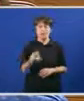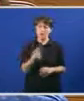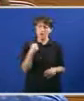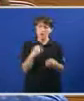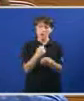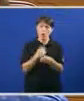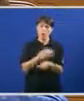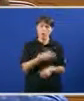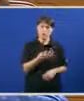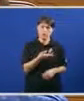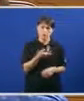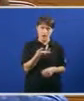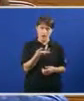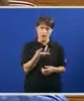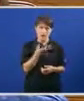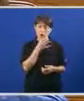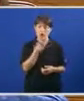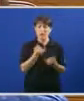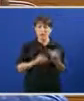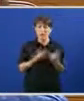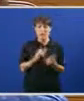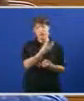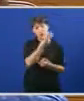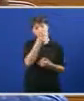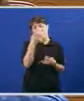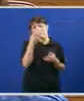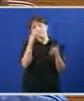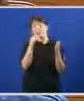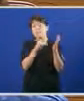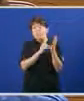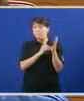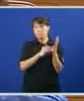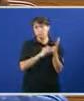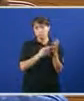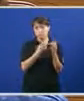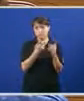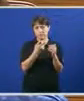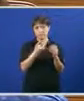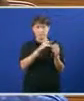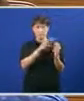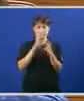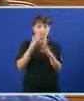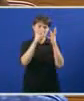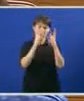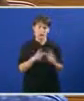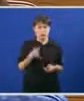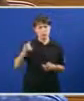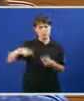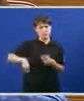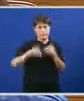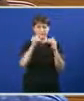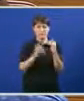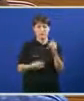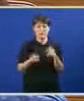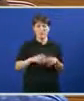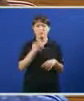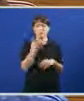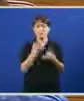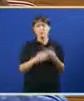últimos anos, 60.000 asalariados menos. Remuneración dos asalariados galegos caeu nada menos que 5 puntos do